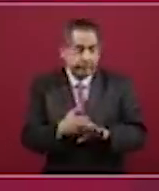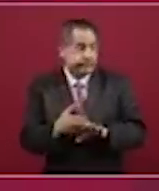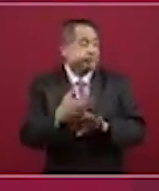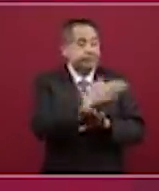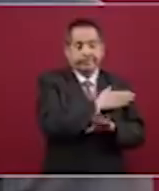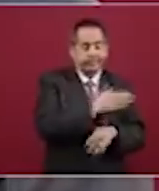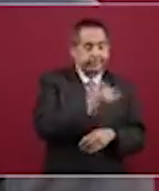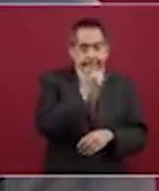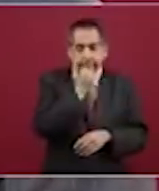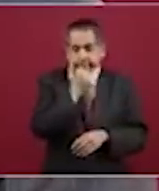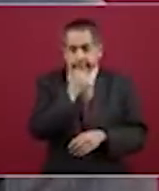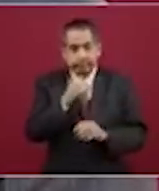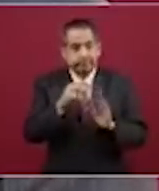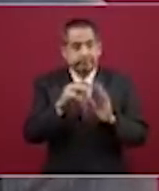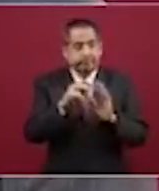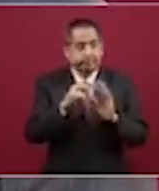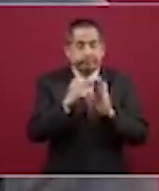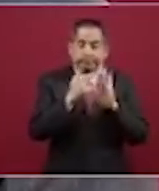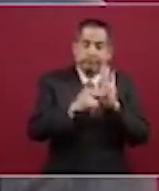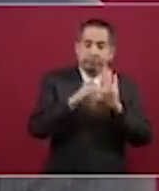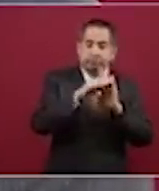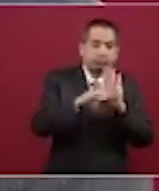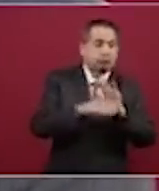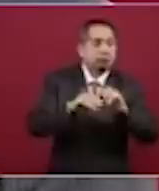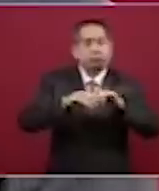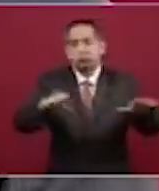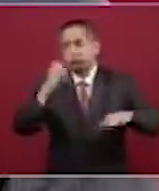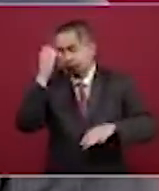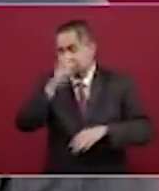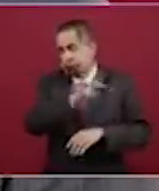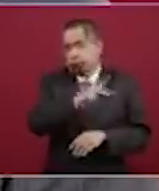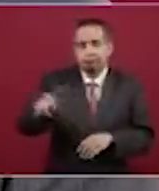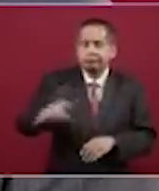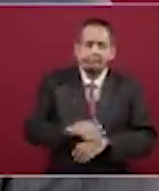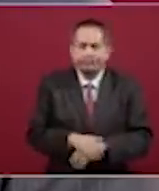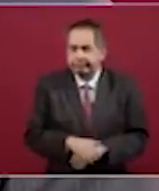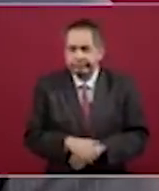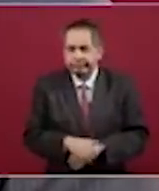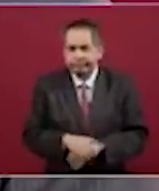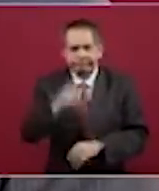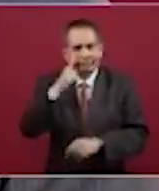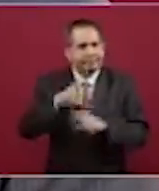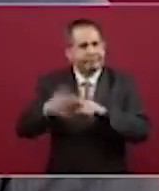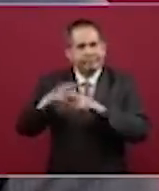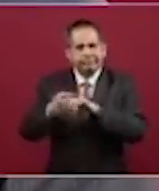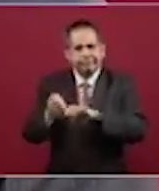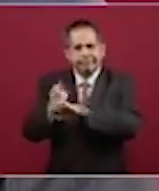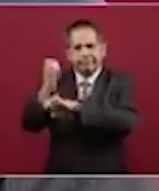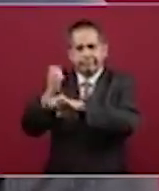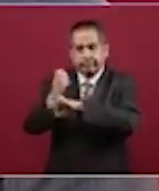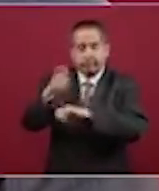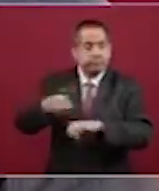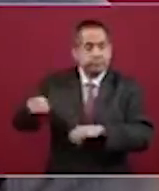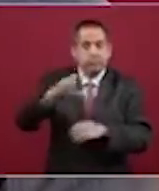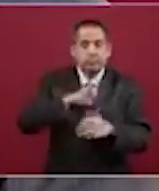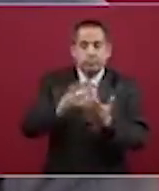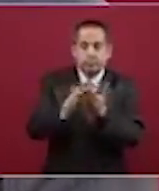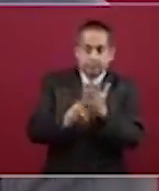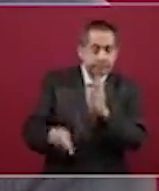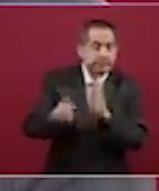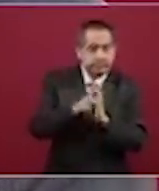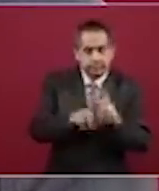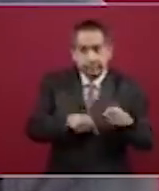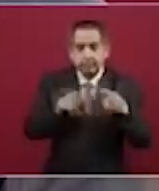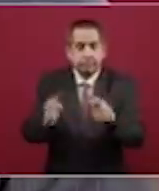todos los casos la norma. Ya hemos informado que en varios estados hay mucha gente que tiene plaza y que